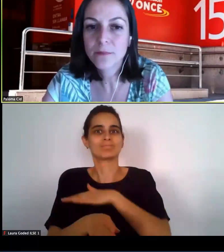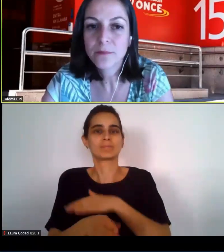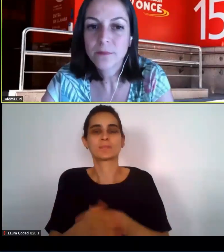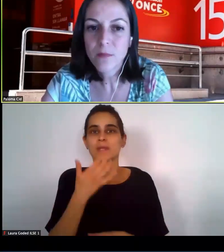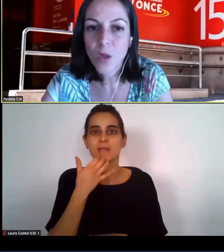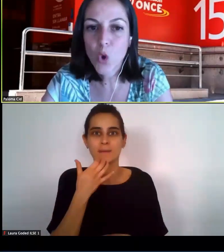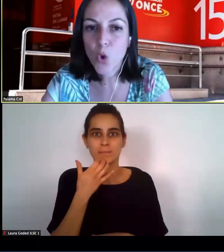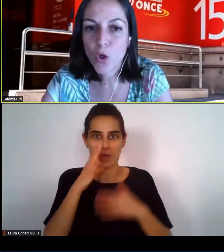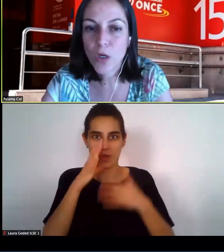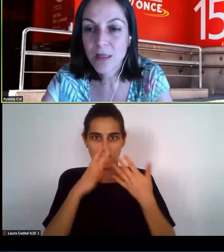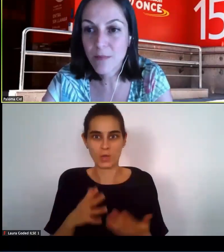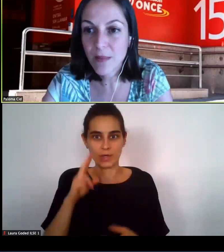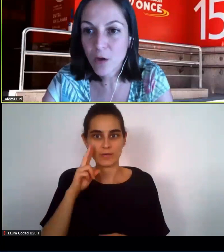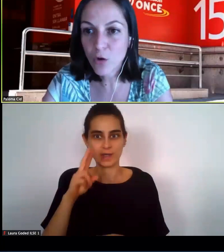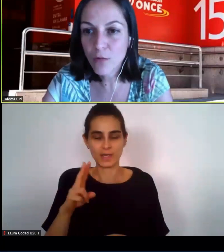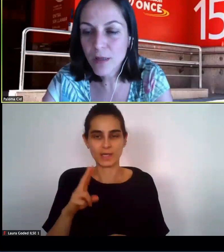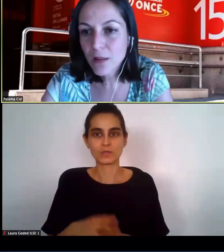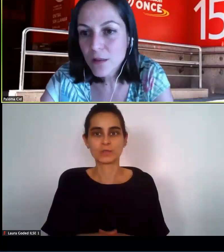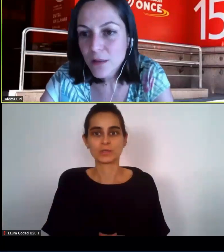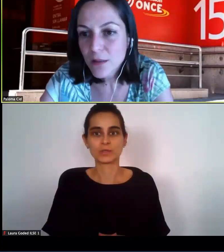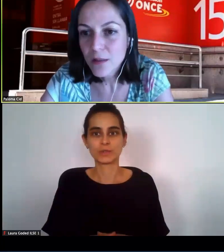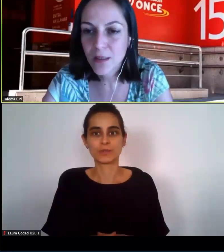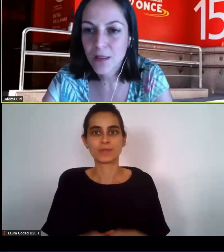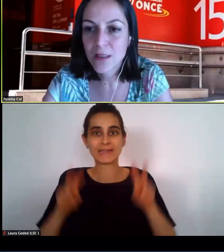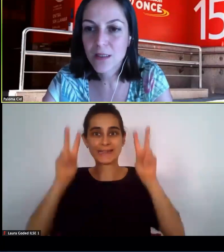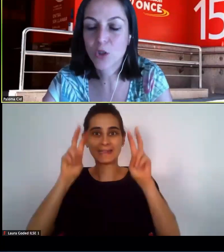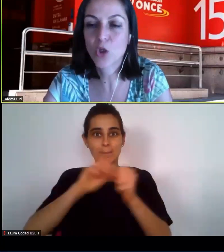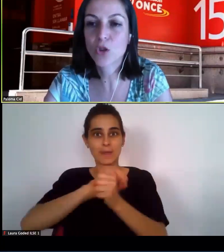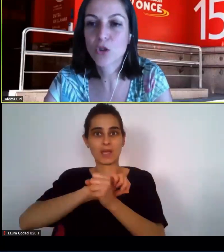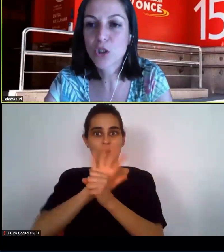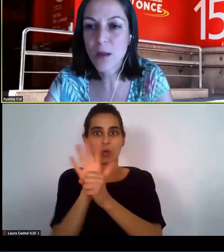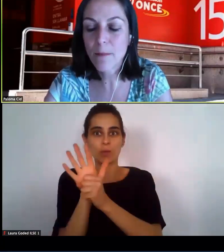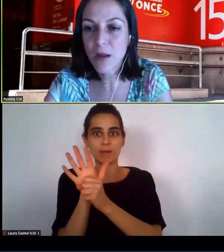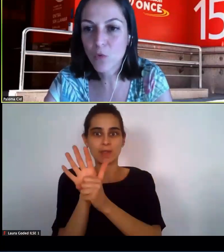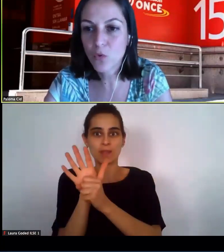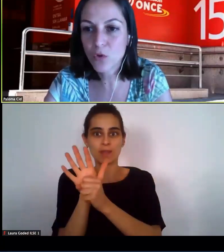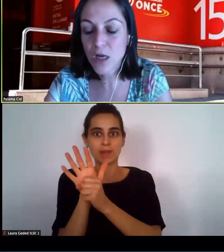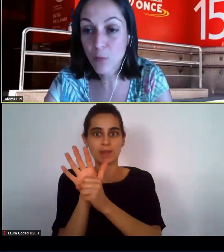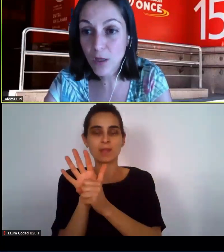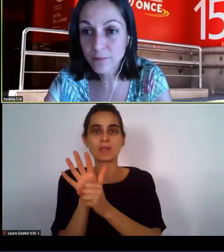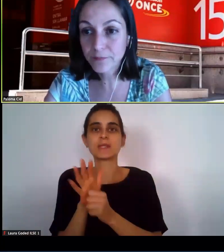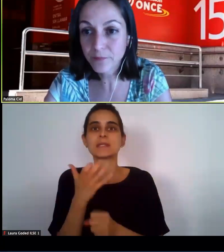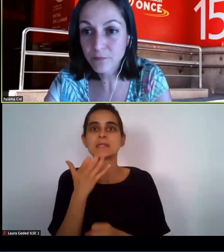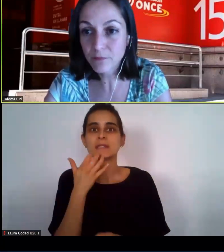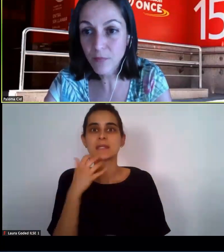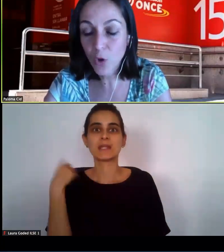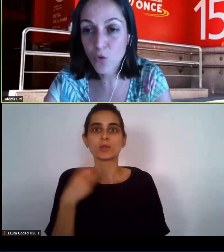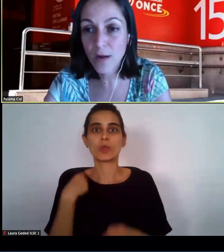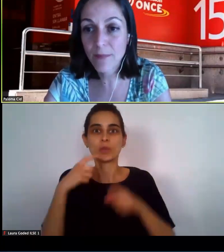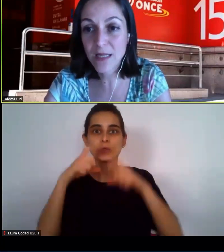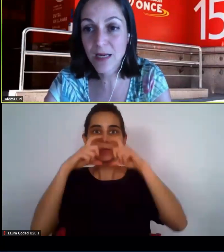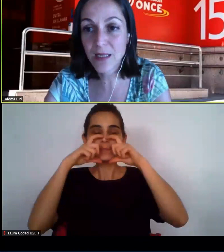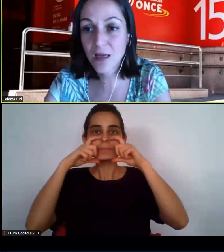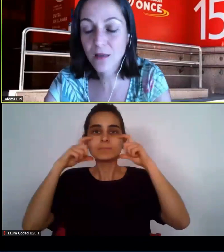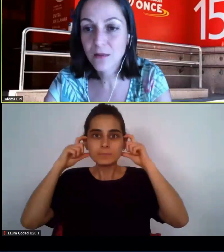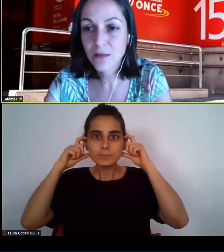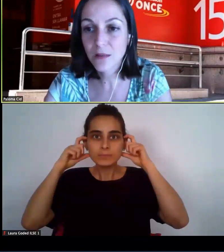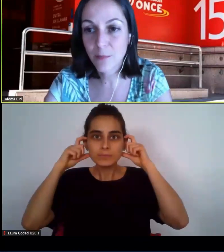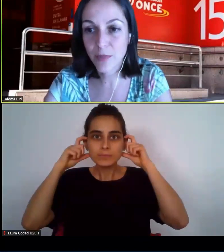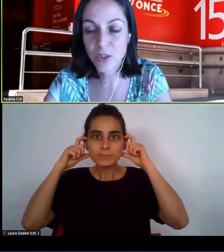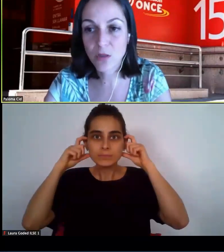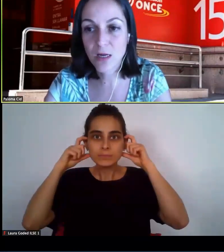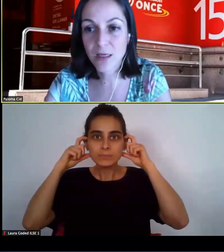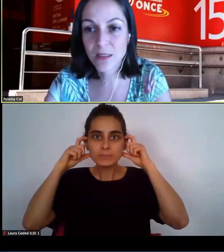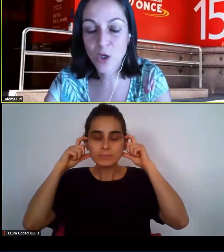ahora con el tema del COVID, si todos nos tapamos la boca con una mascarilla,